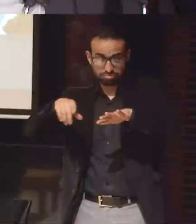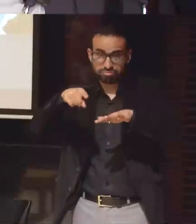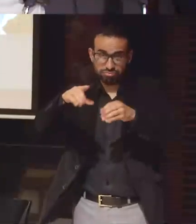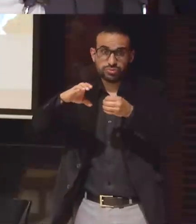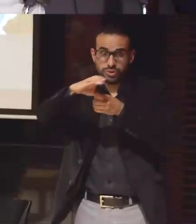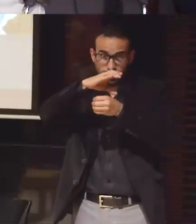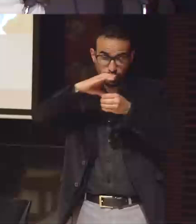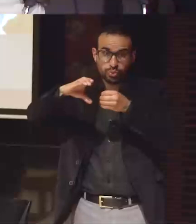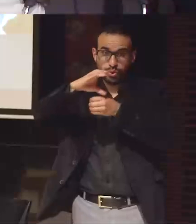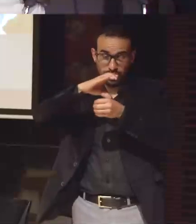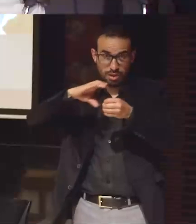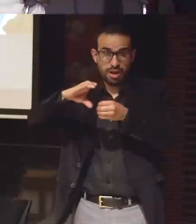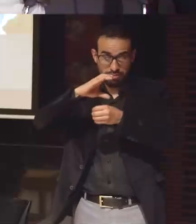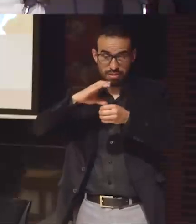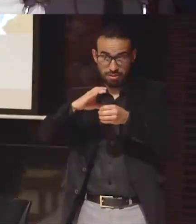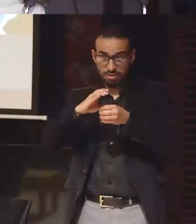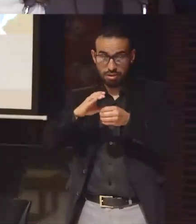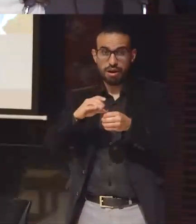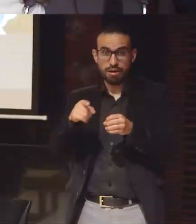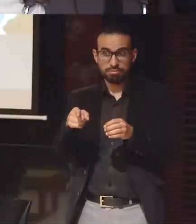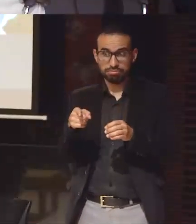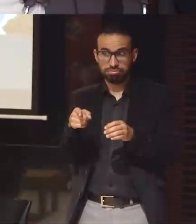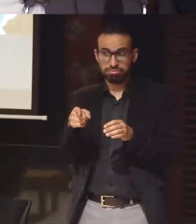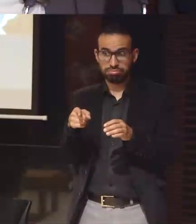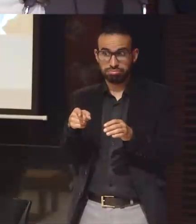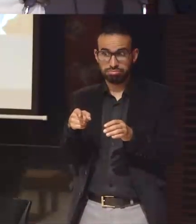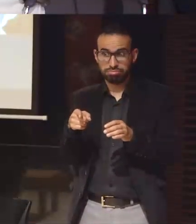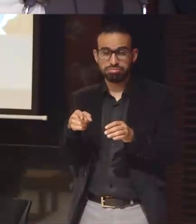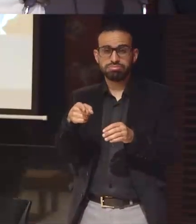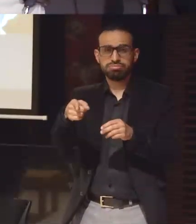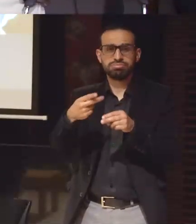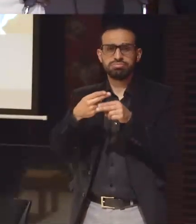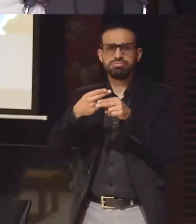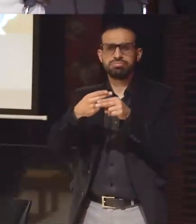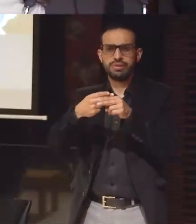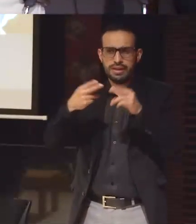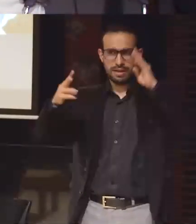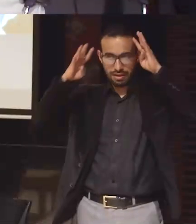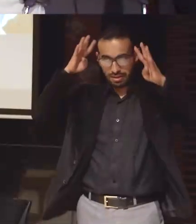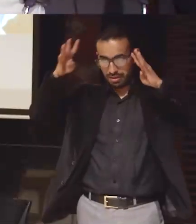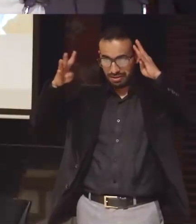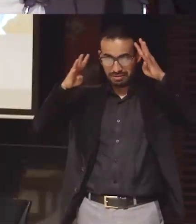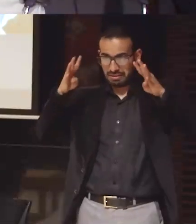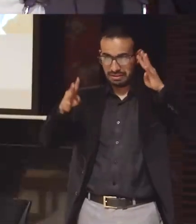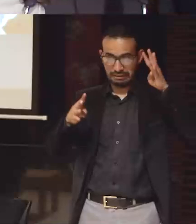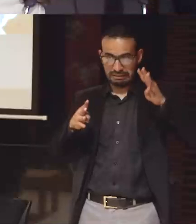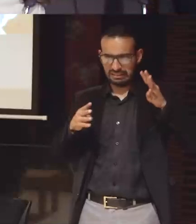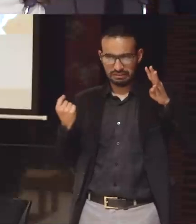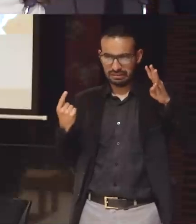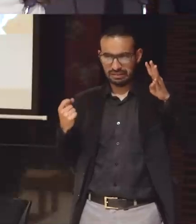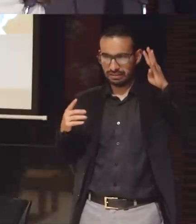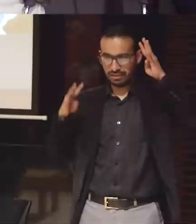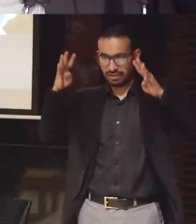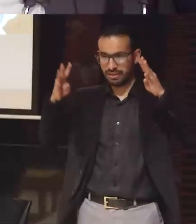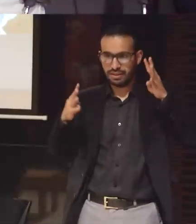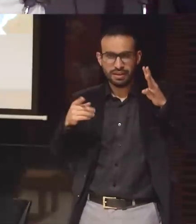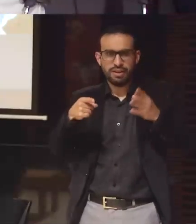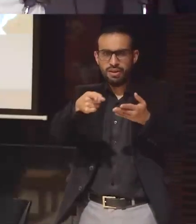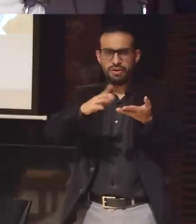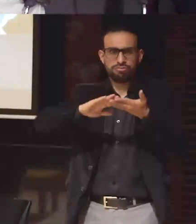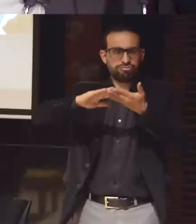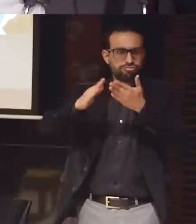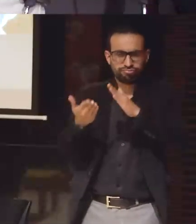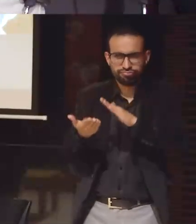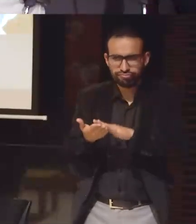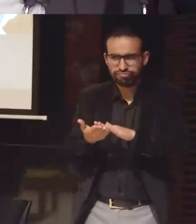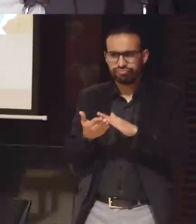está ya como entre de moda y mandada con lo que se llama la gentrificación. Y es como poder hablar con las comunidades, con los espacios